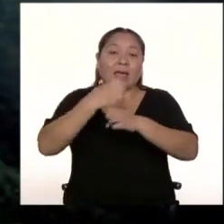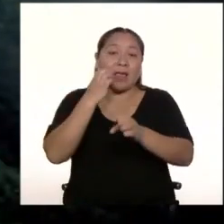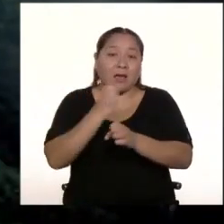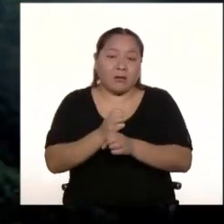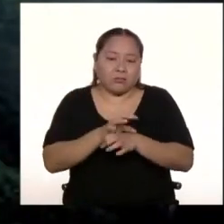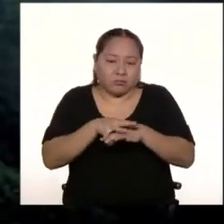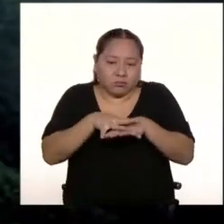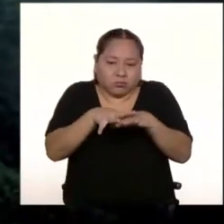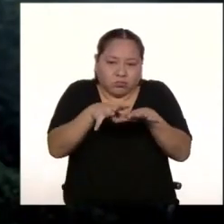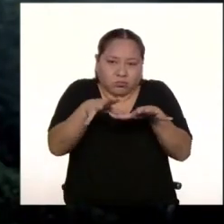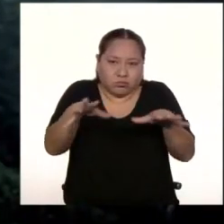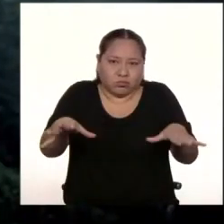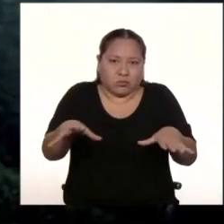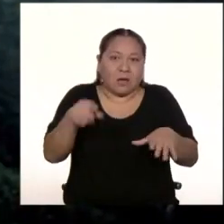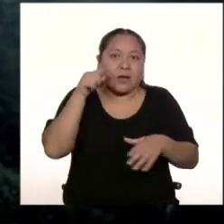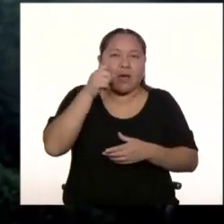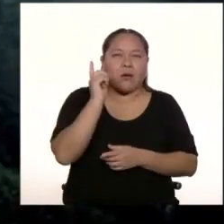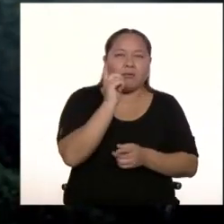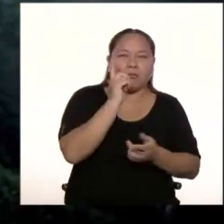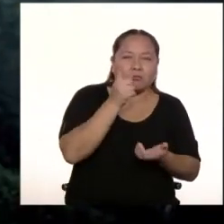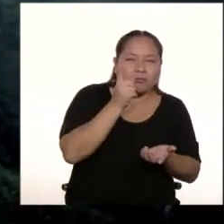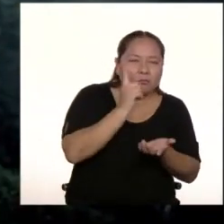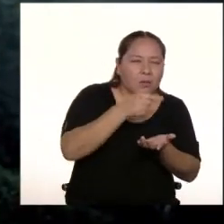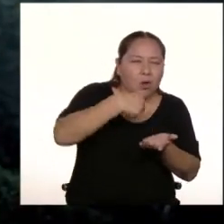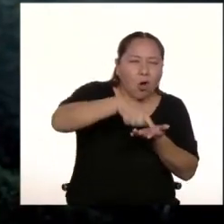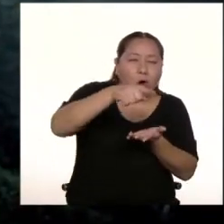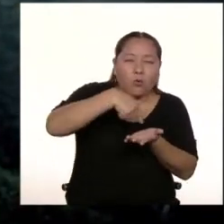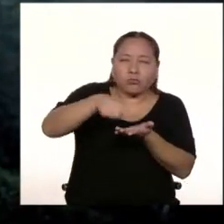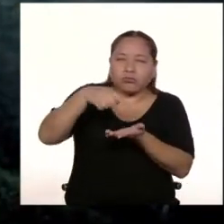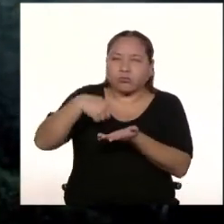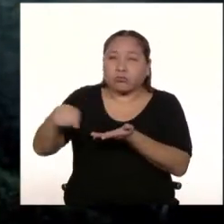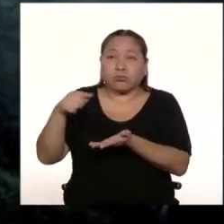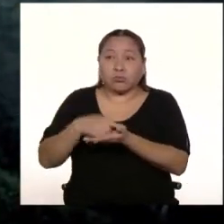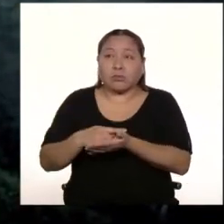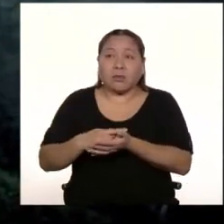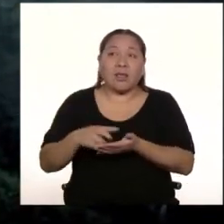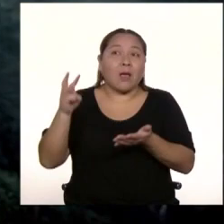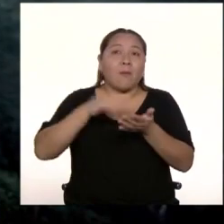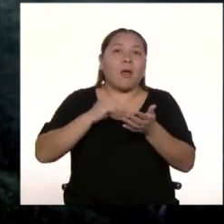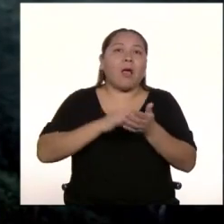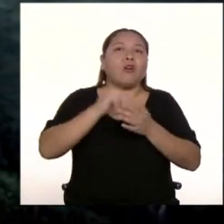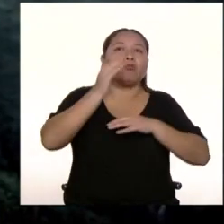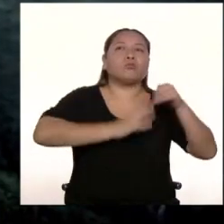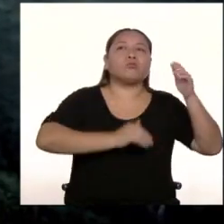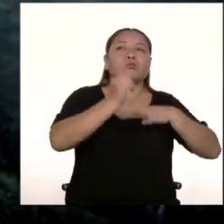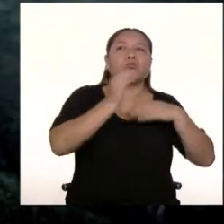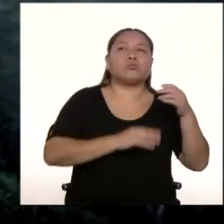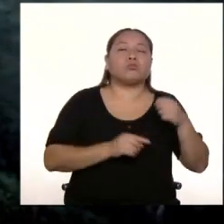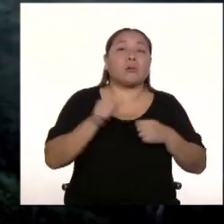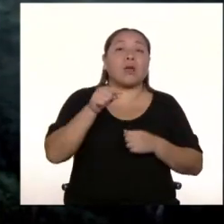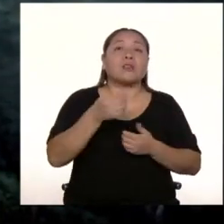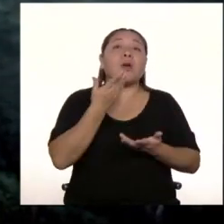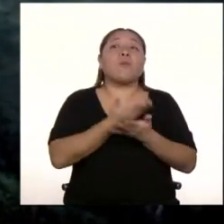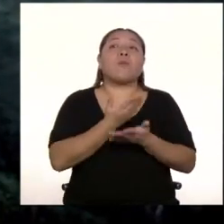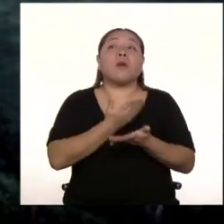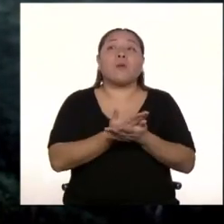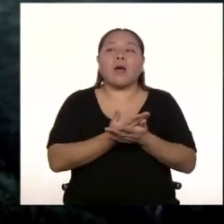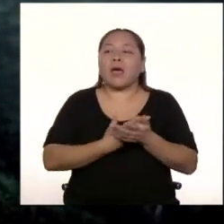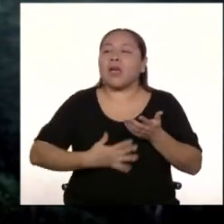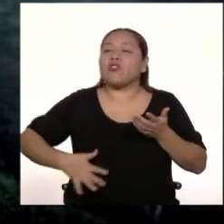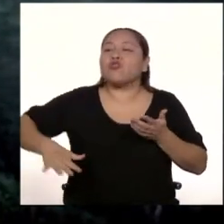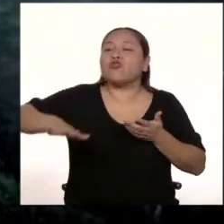y para ordenar la construcción de una de las maravillas arquitectónicas del mundo, algo que puso a prueba todo lo que los